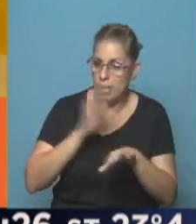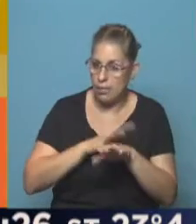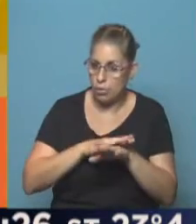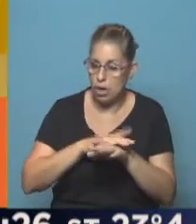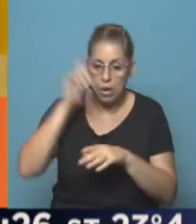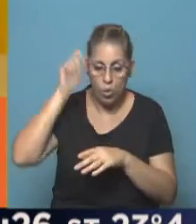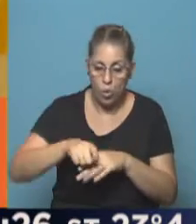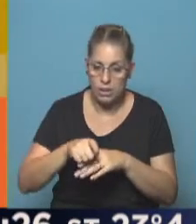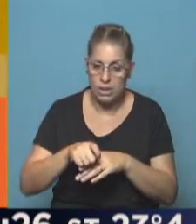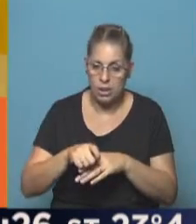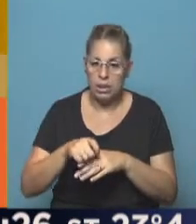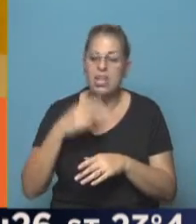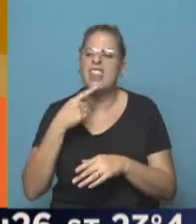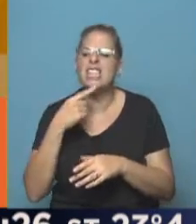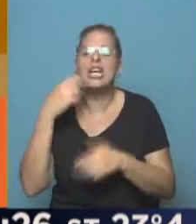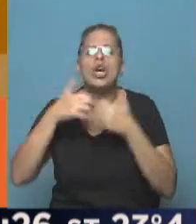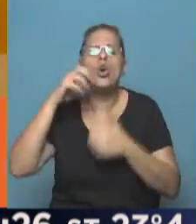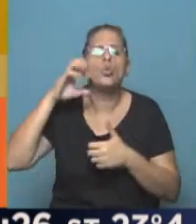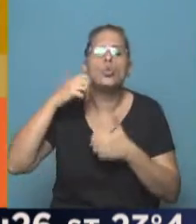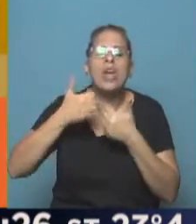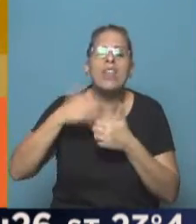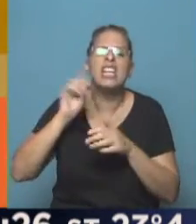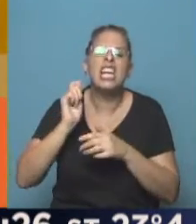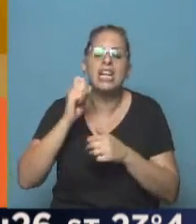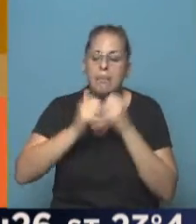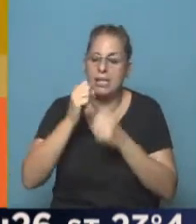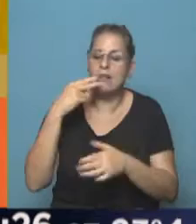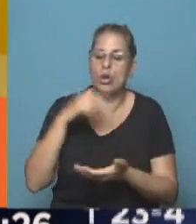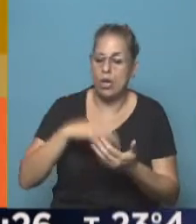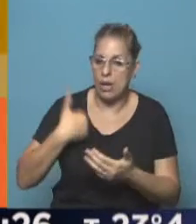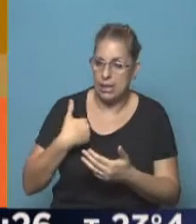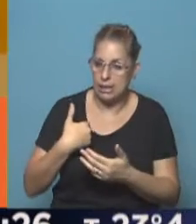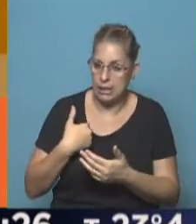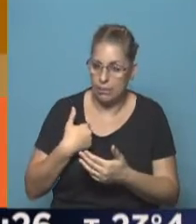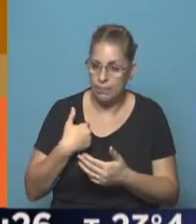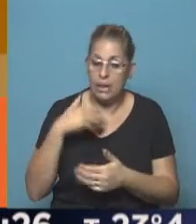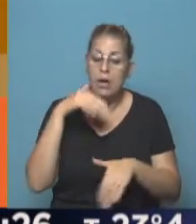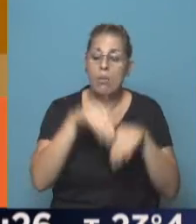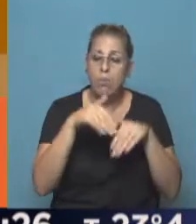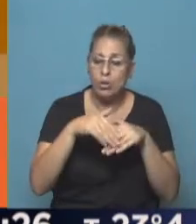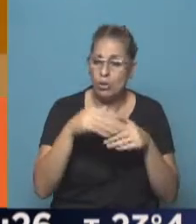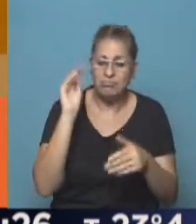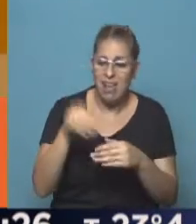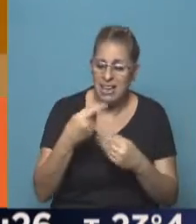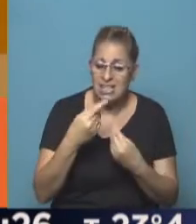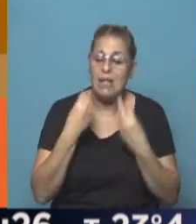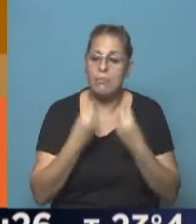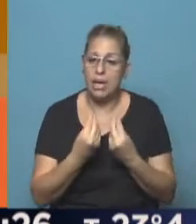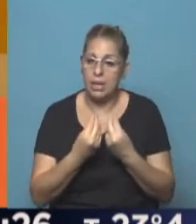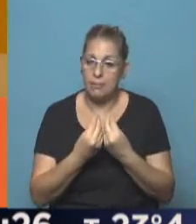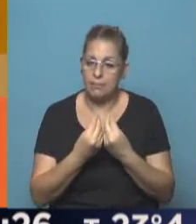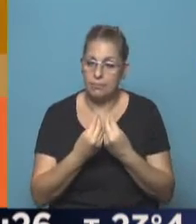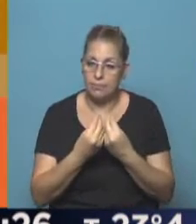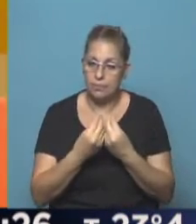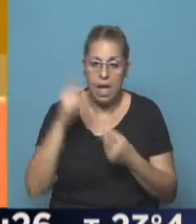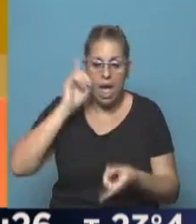juzgado... La concursada es Correo Argentino, Correo para Argentino, que la gente claro. lo entienda. Correo Argentino no tenía los votos necesarios o los consentimientos necesarios para